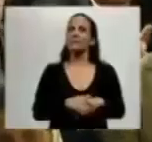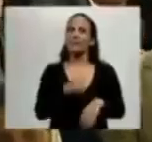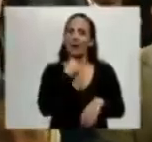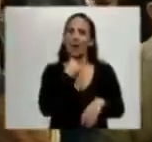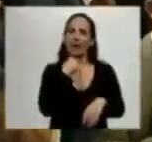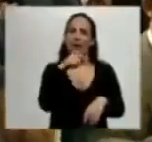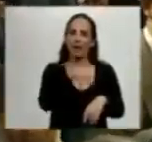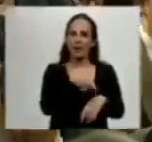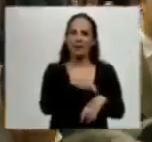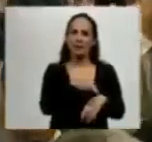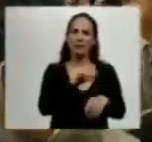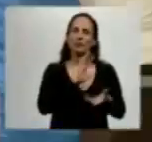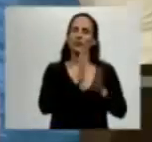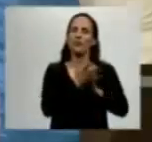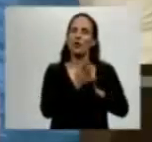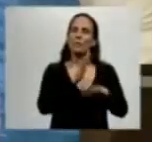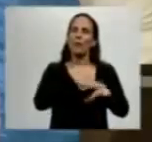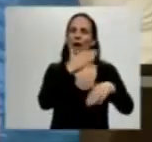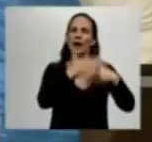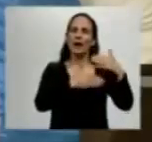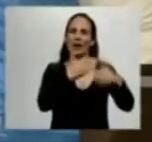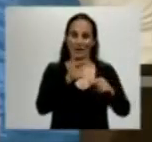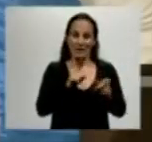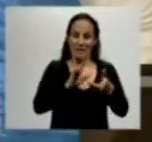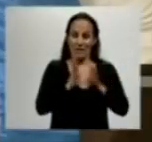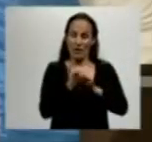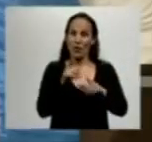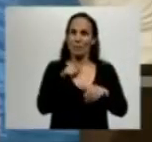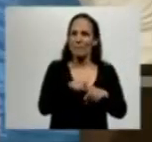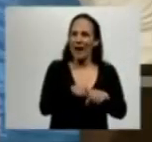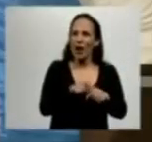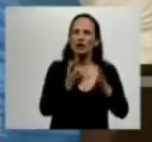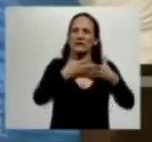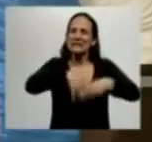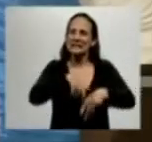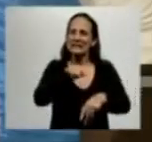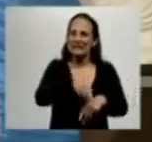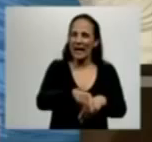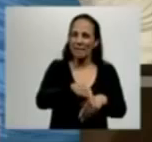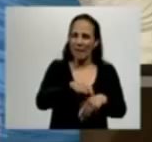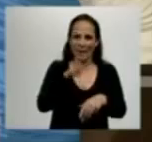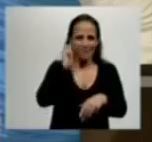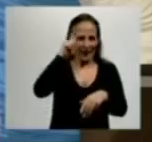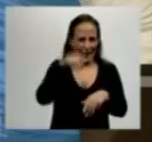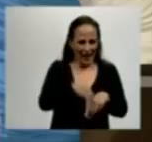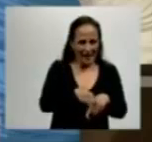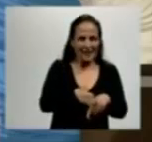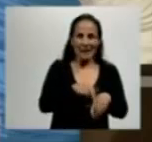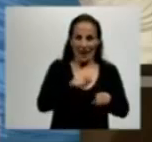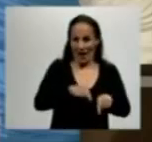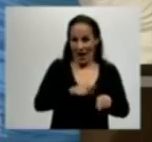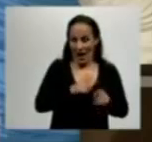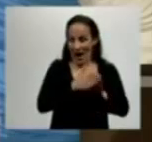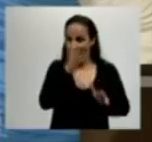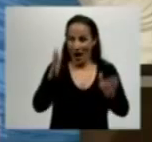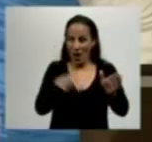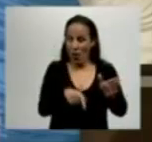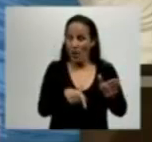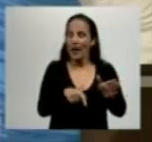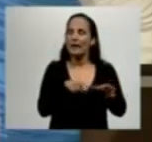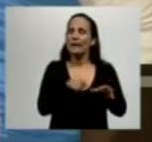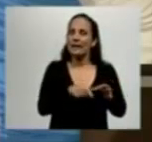que transforme el actual sistema y que transforme el actual sistema